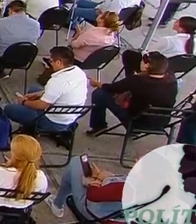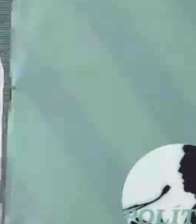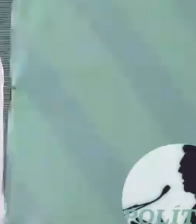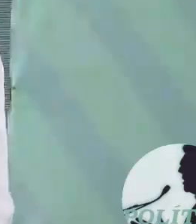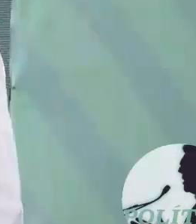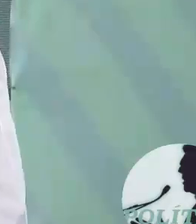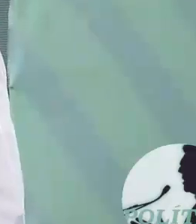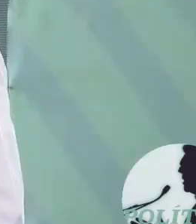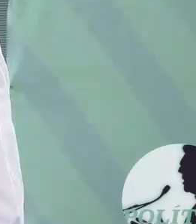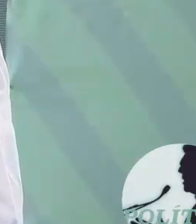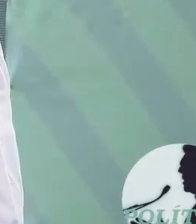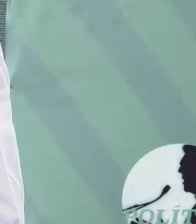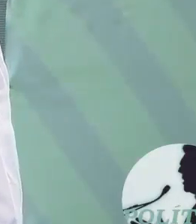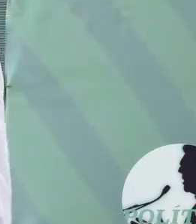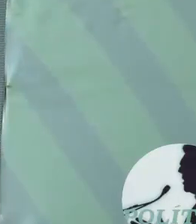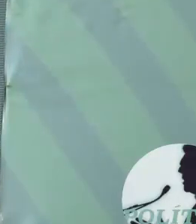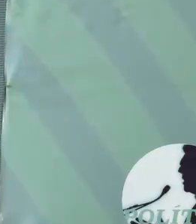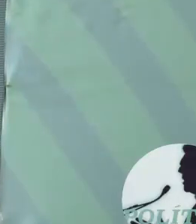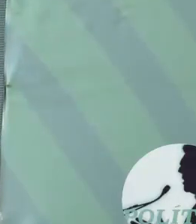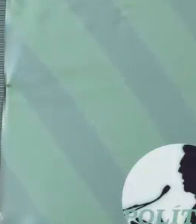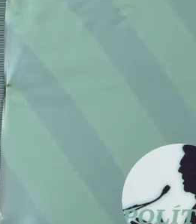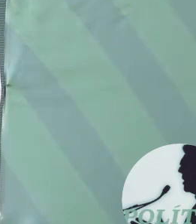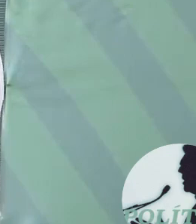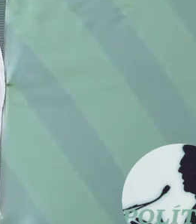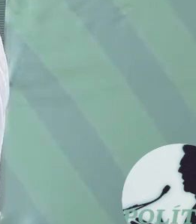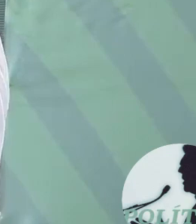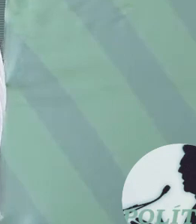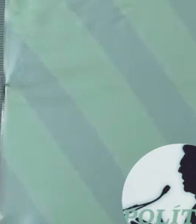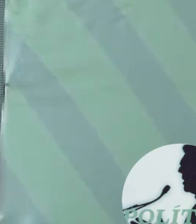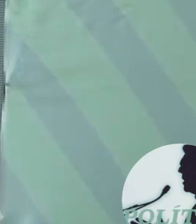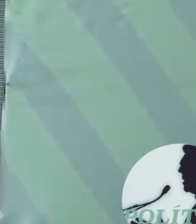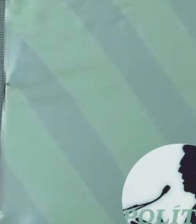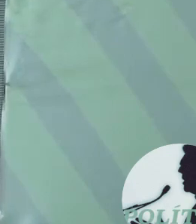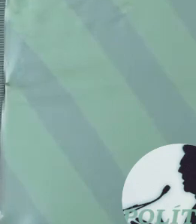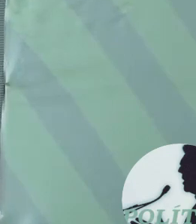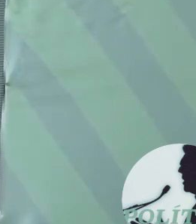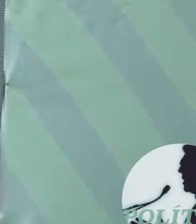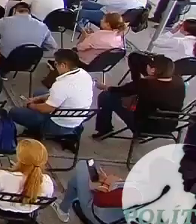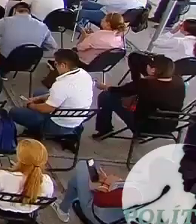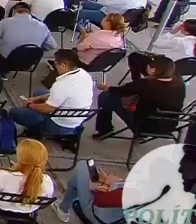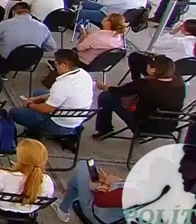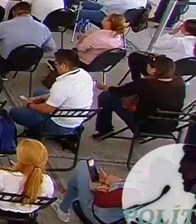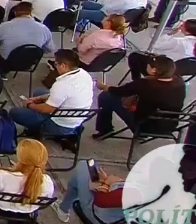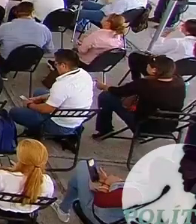Y es de leyenda, para novela policíaca,